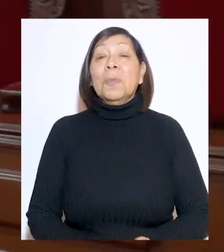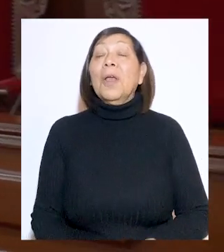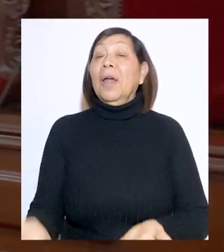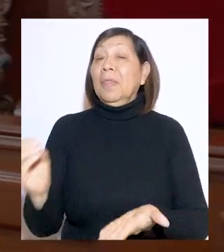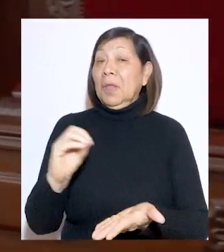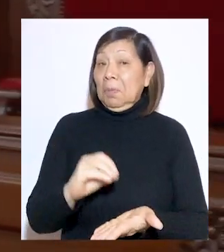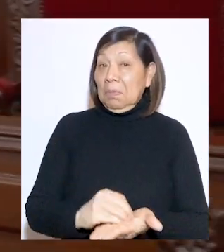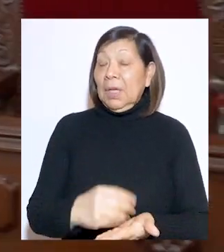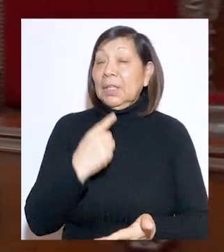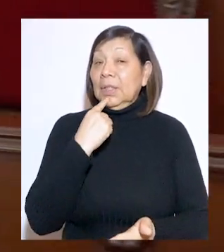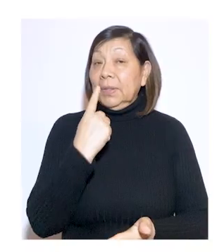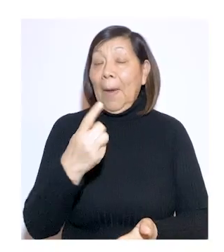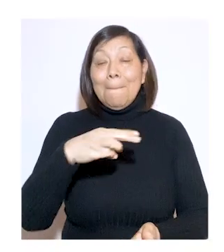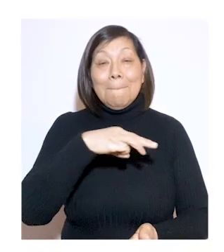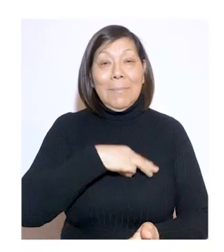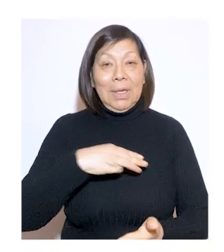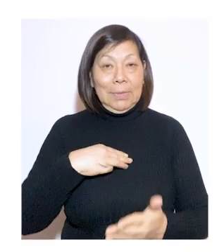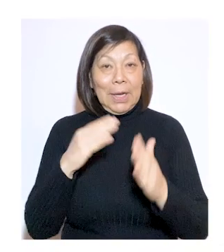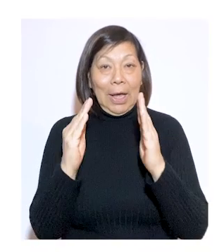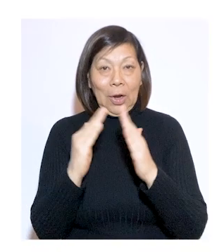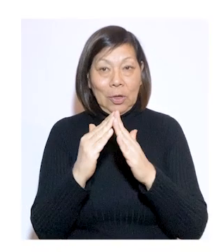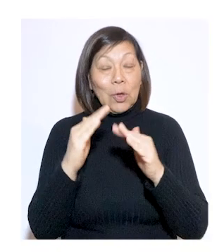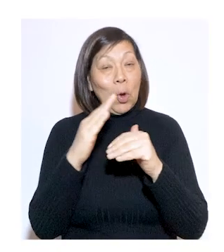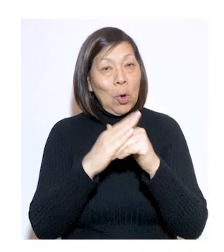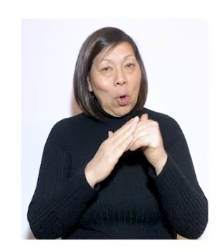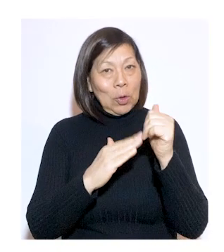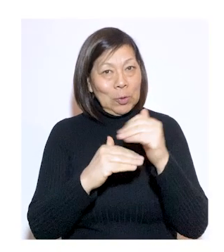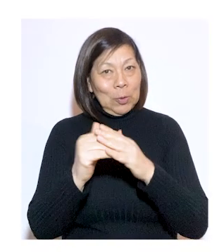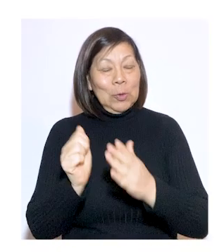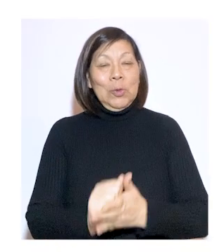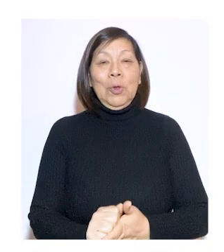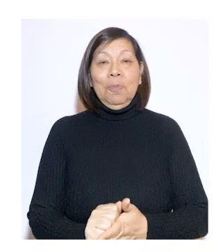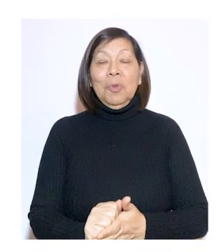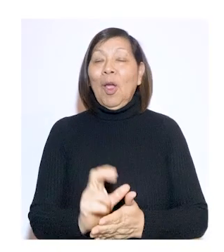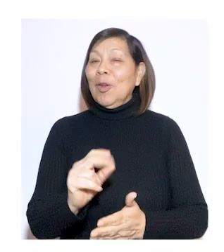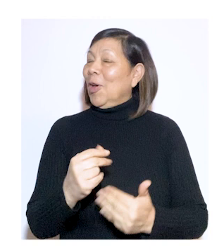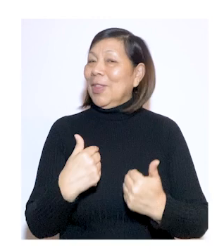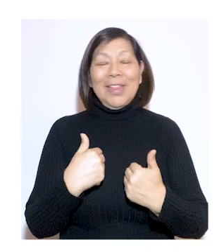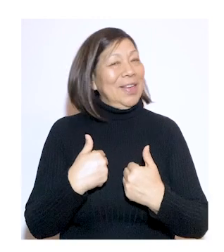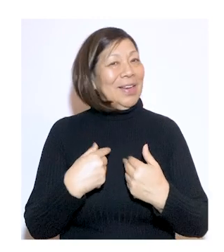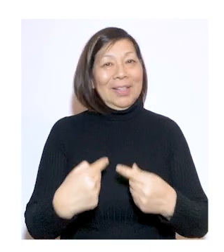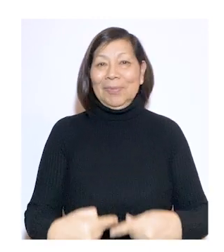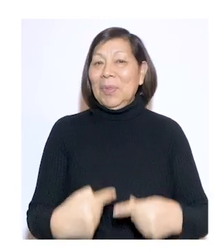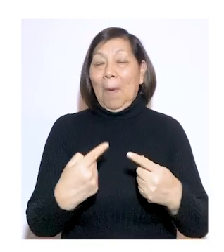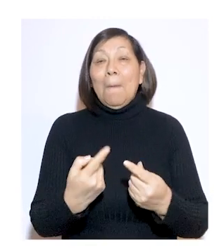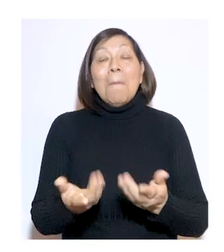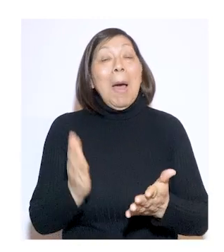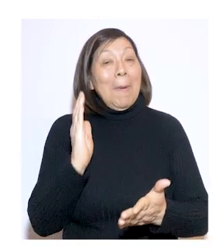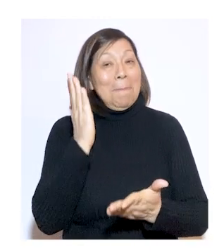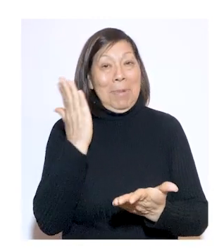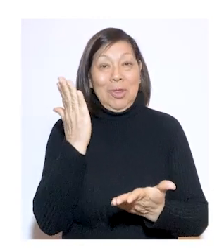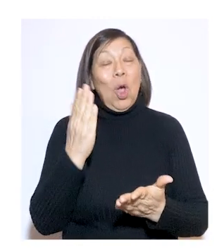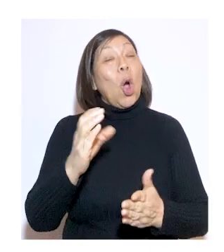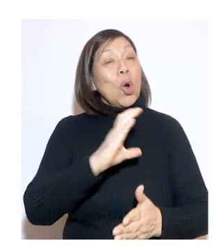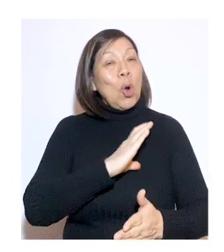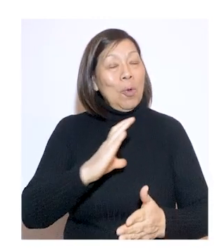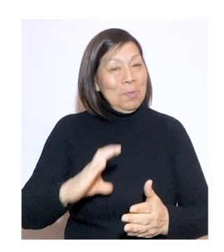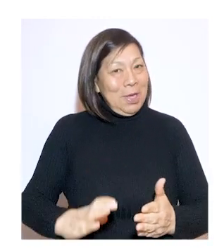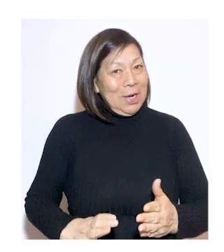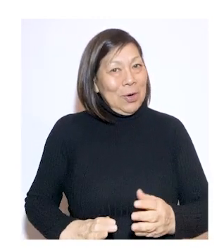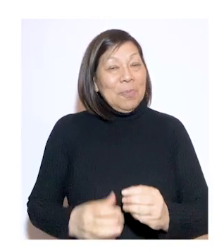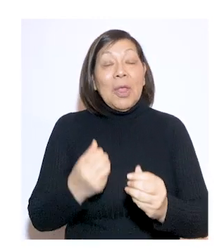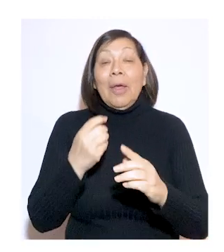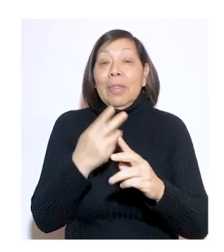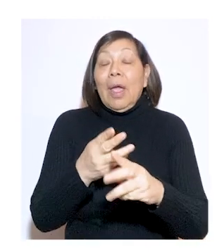Además, indicó que el Ministerio de Vivienda, Construcción y Saneamiento no tiene competencia para imponer a un gobierno local